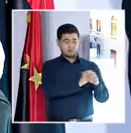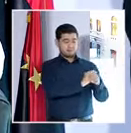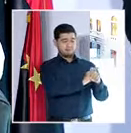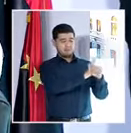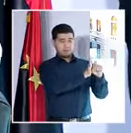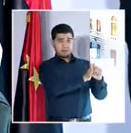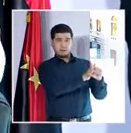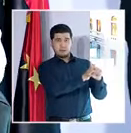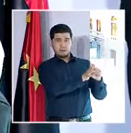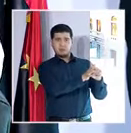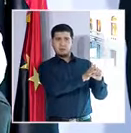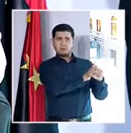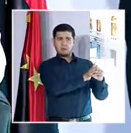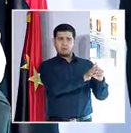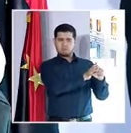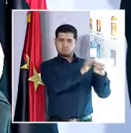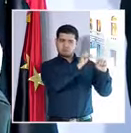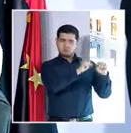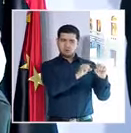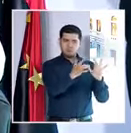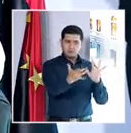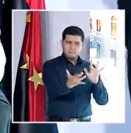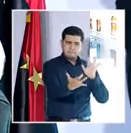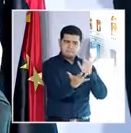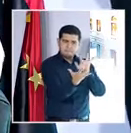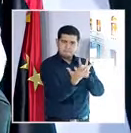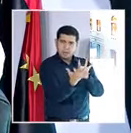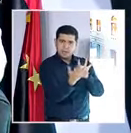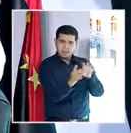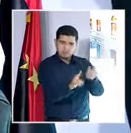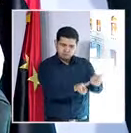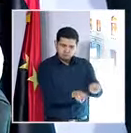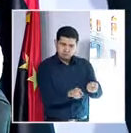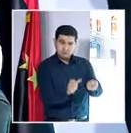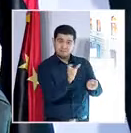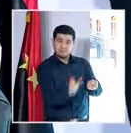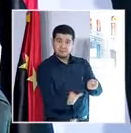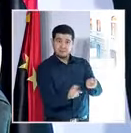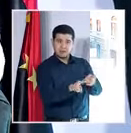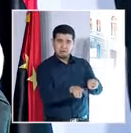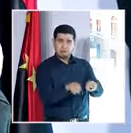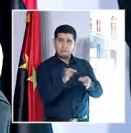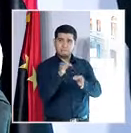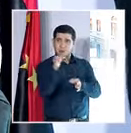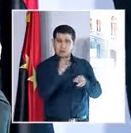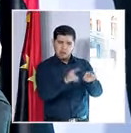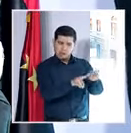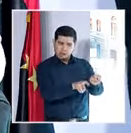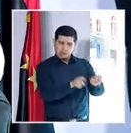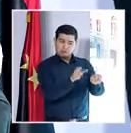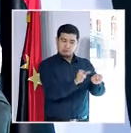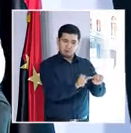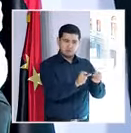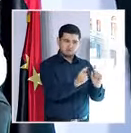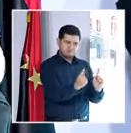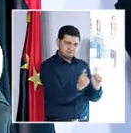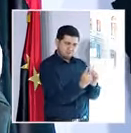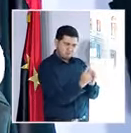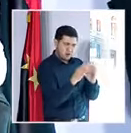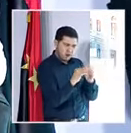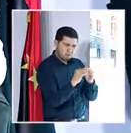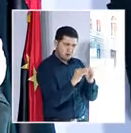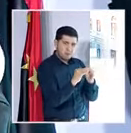llegar al productor primario y contar la experiencia tan bonita de poder llegar a los paperos de